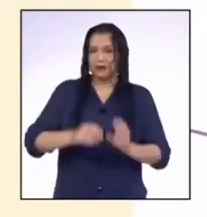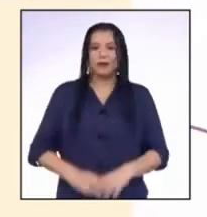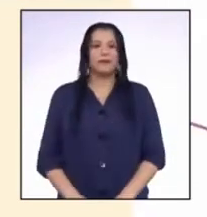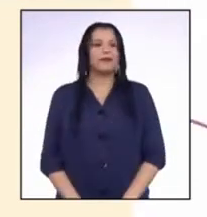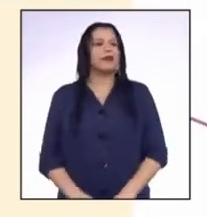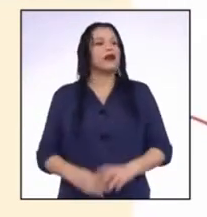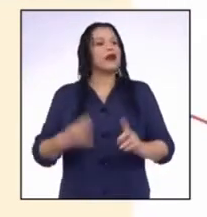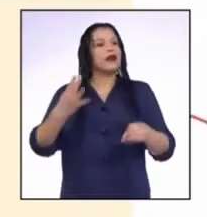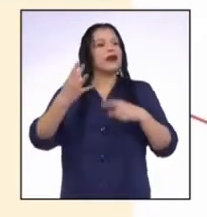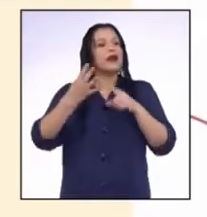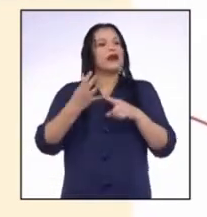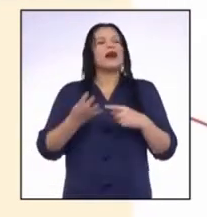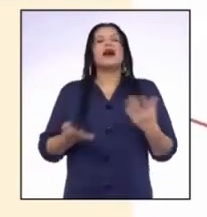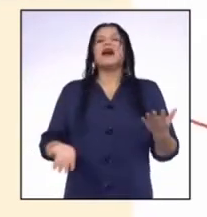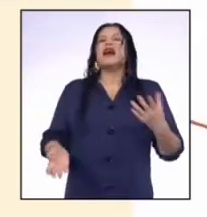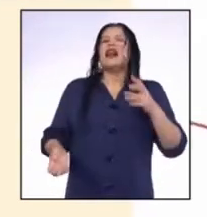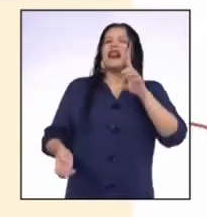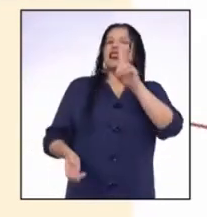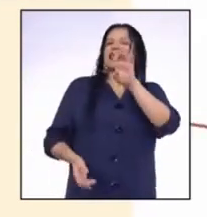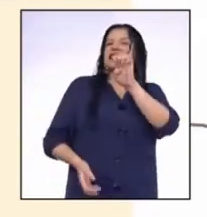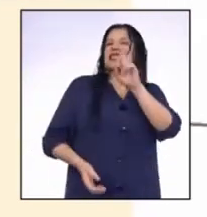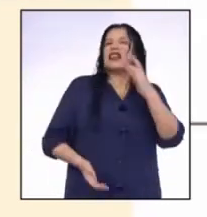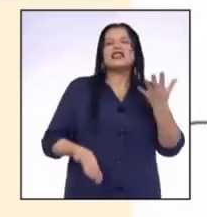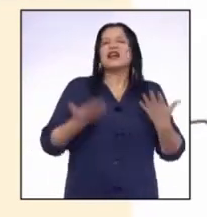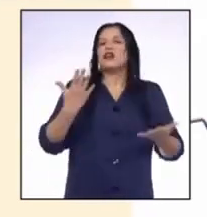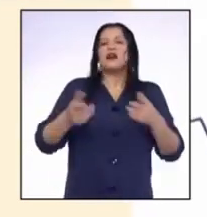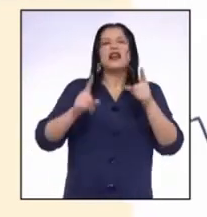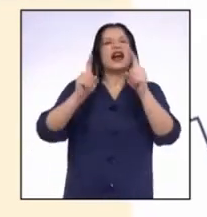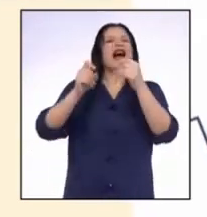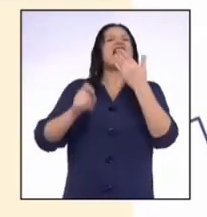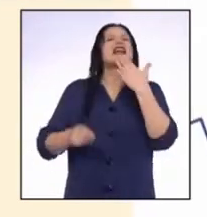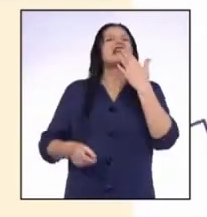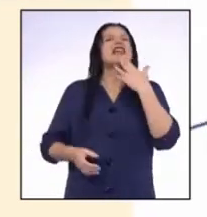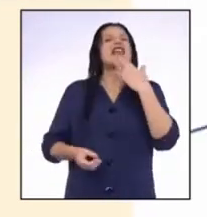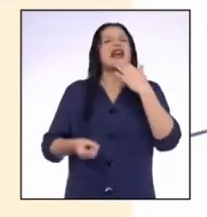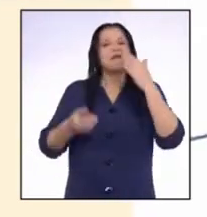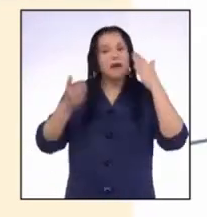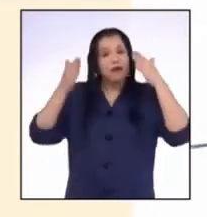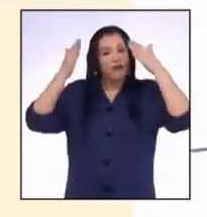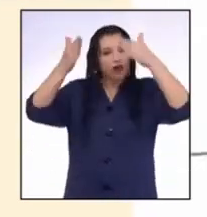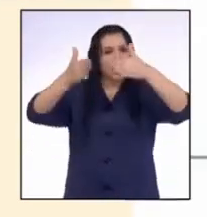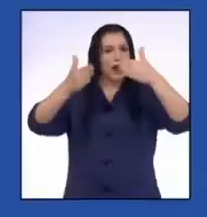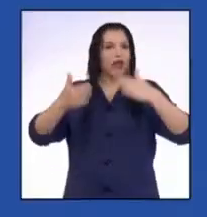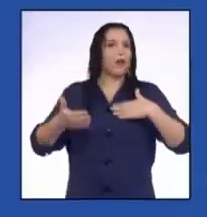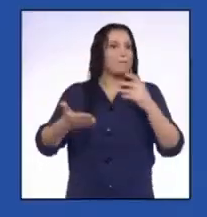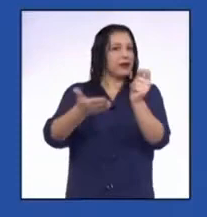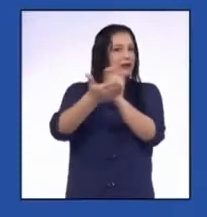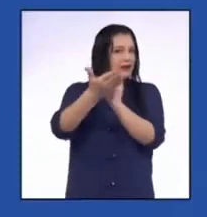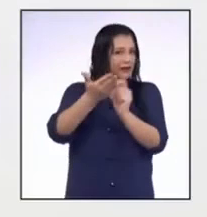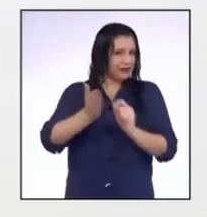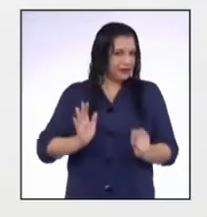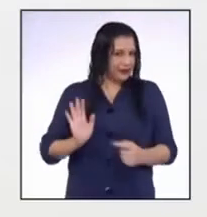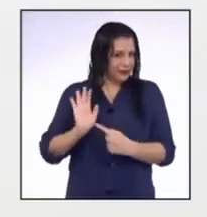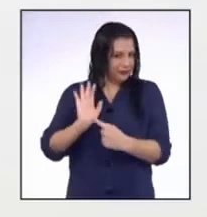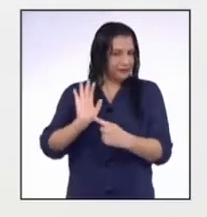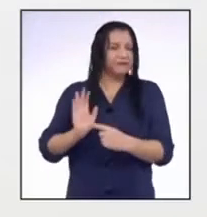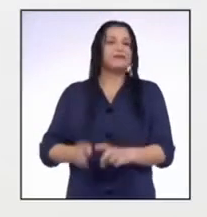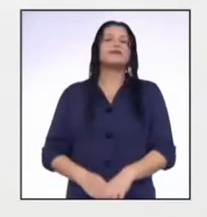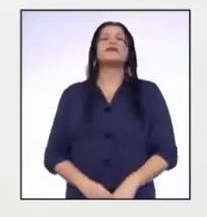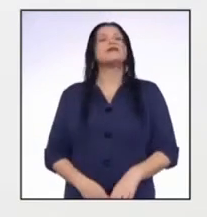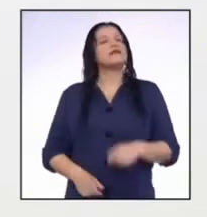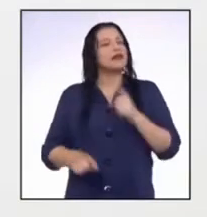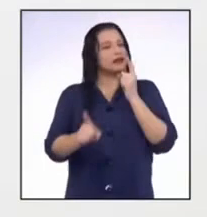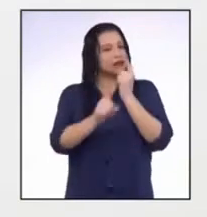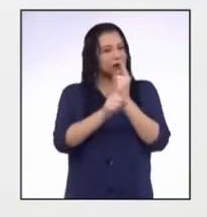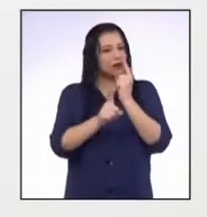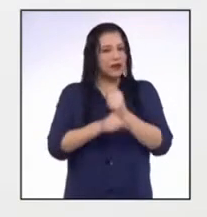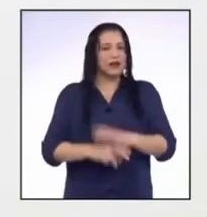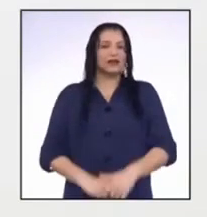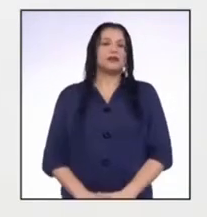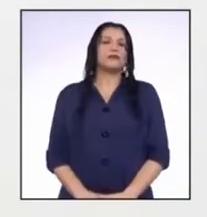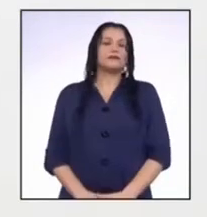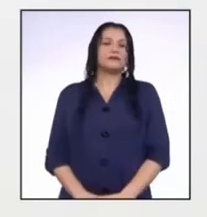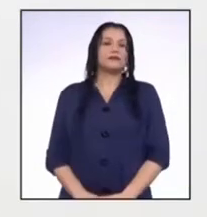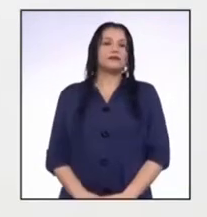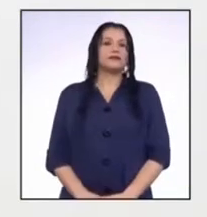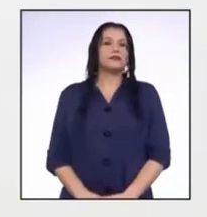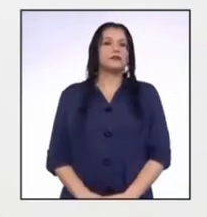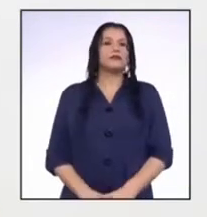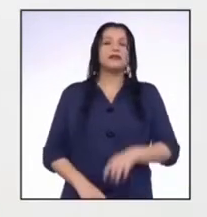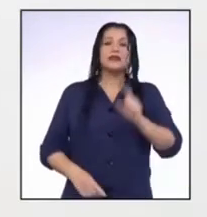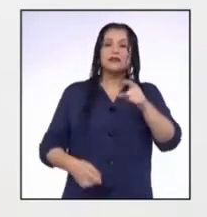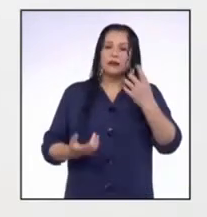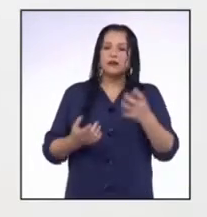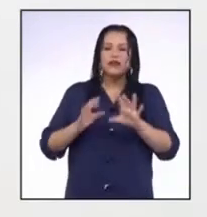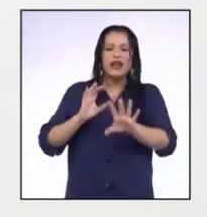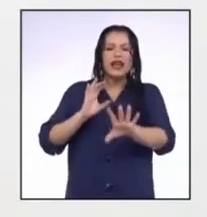El destinatario responde a la pregunta ¿a quién va dirigido nuestro ensayo? ¿No, profesora? Así es. En este caso